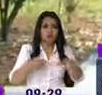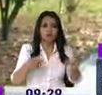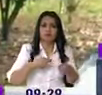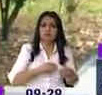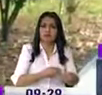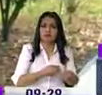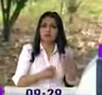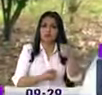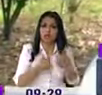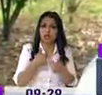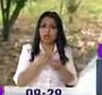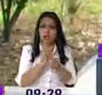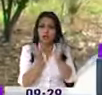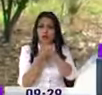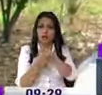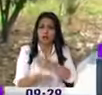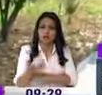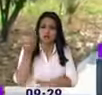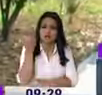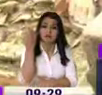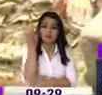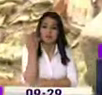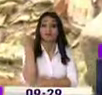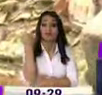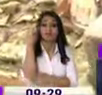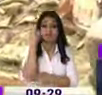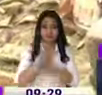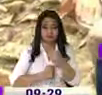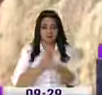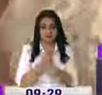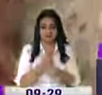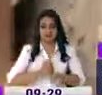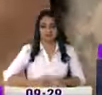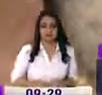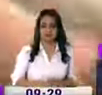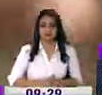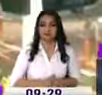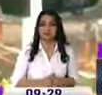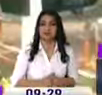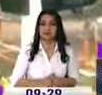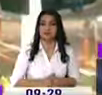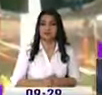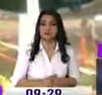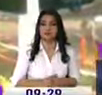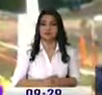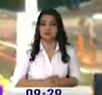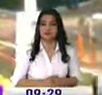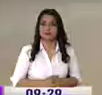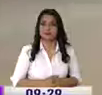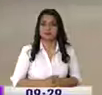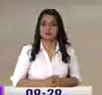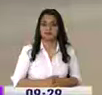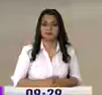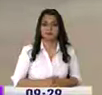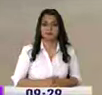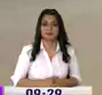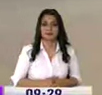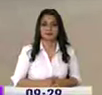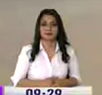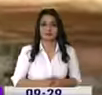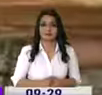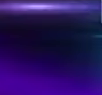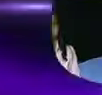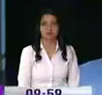de madera es el que existió hace 14 millones de años. Desde la provincia de Manabí informó Johnny